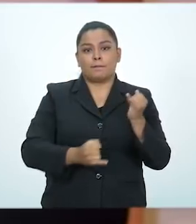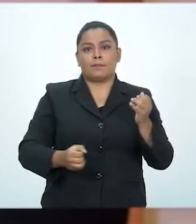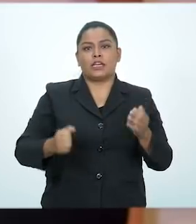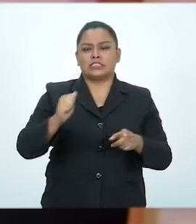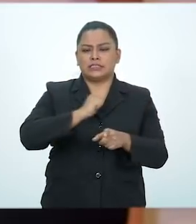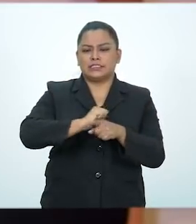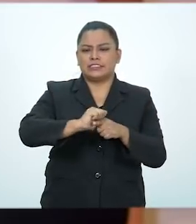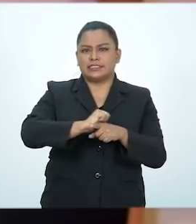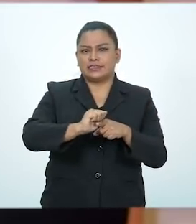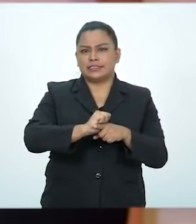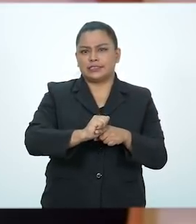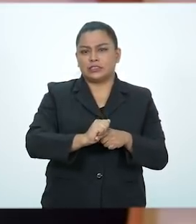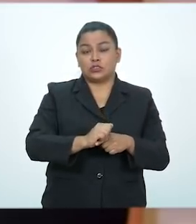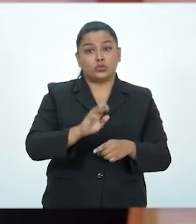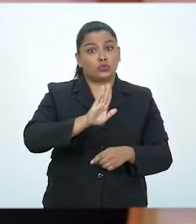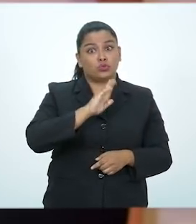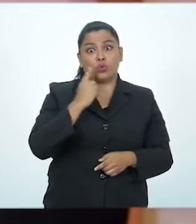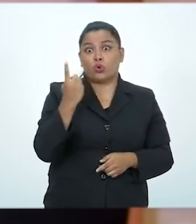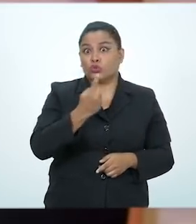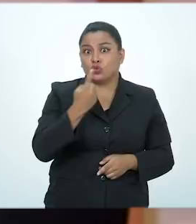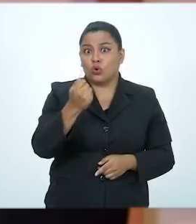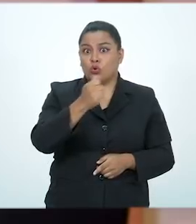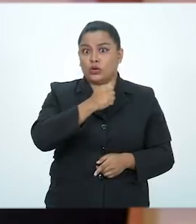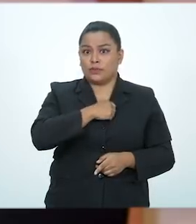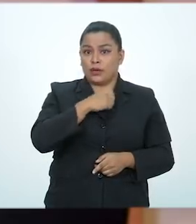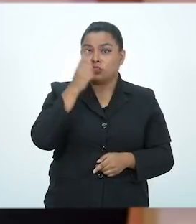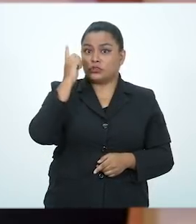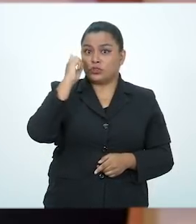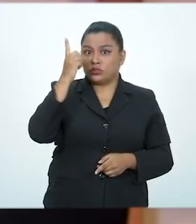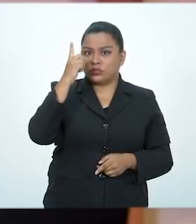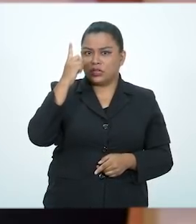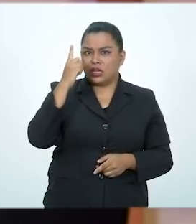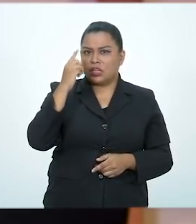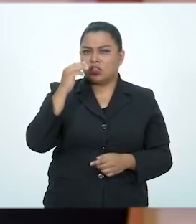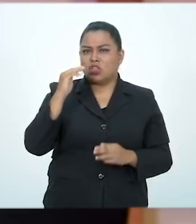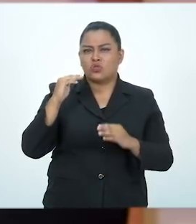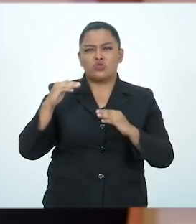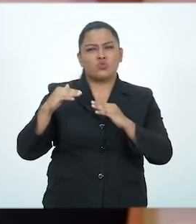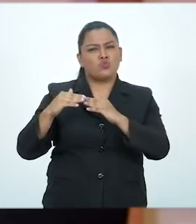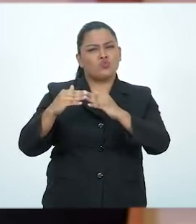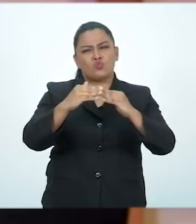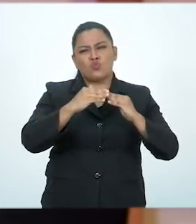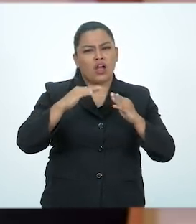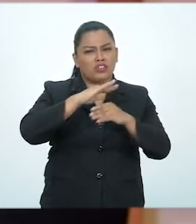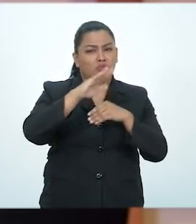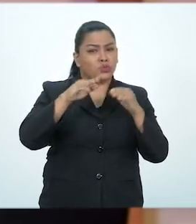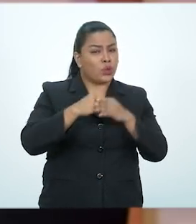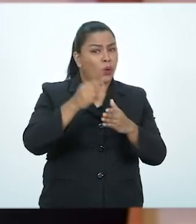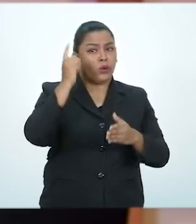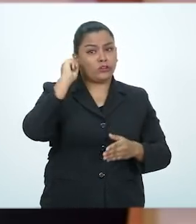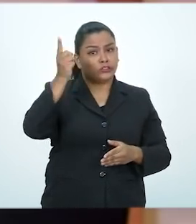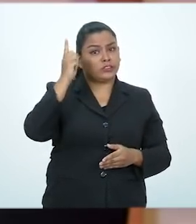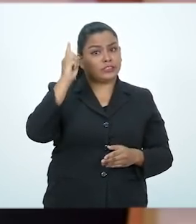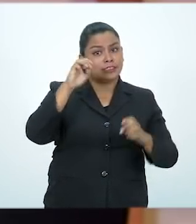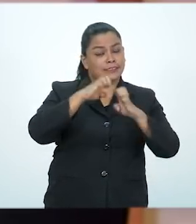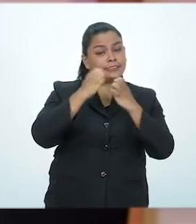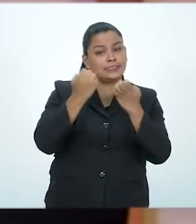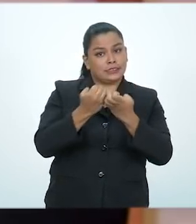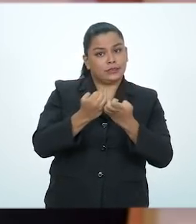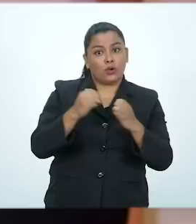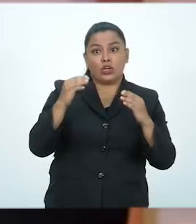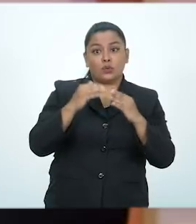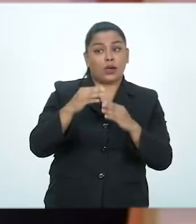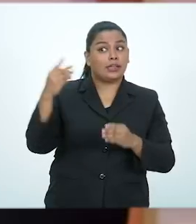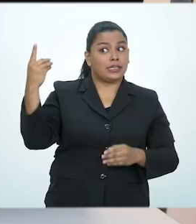este refuerzo no es solamente responsabilidad de un docente, sino de todo el equipo docente, así como la dirección